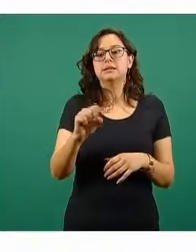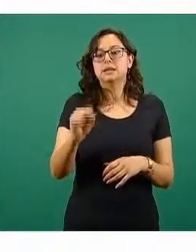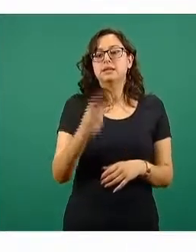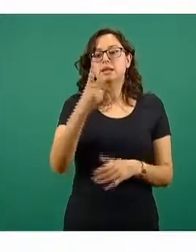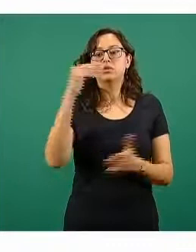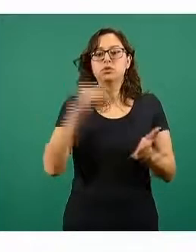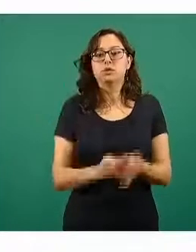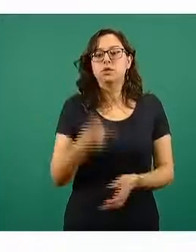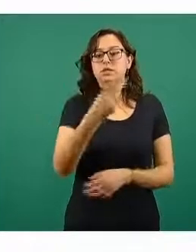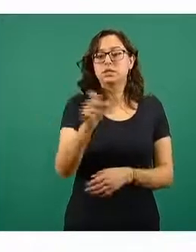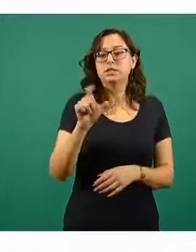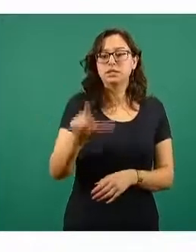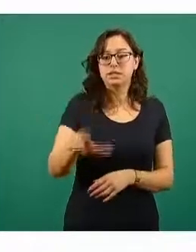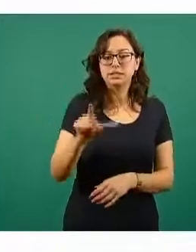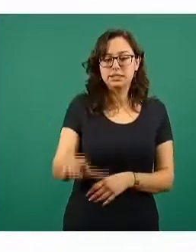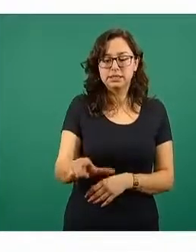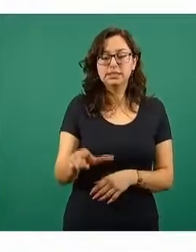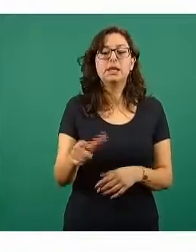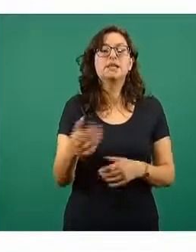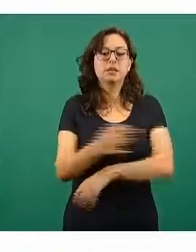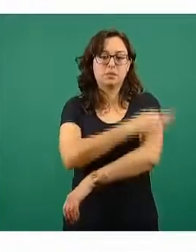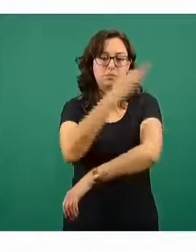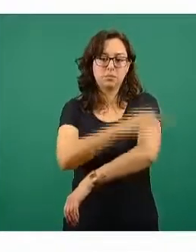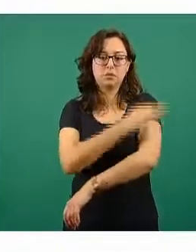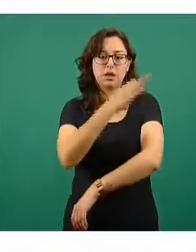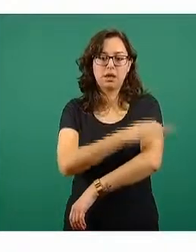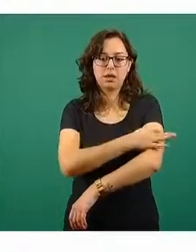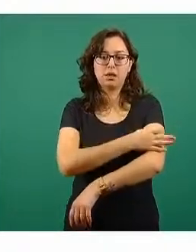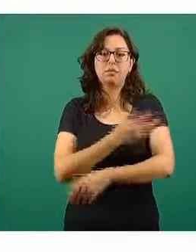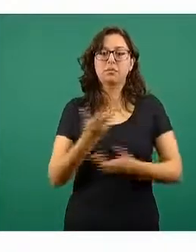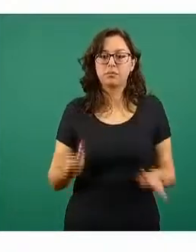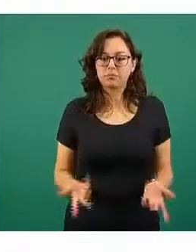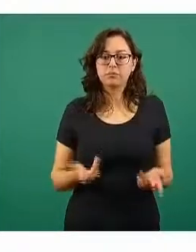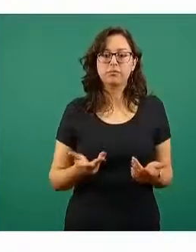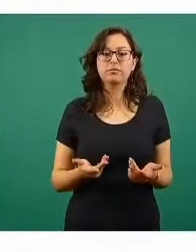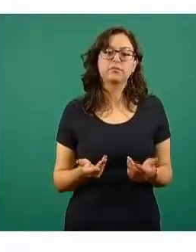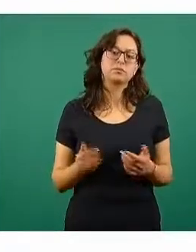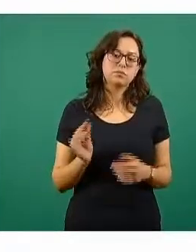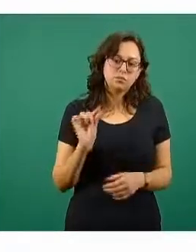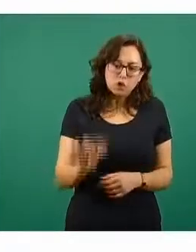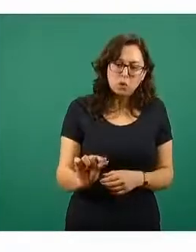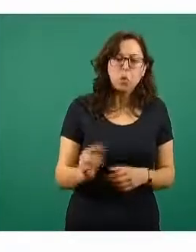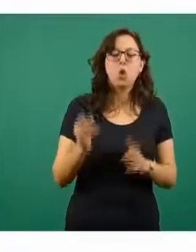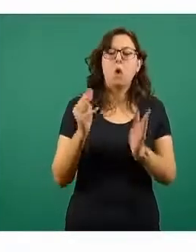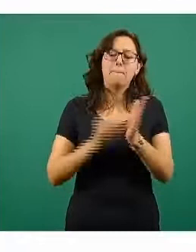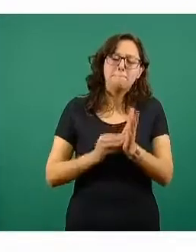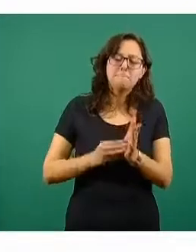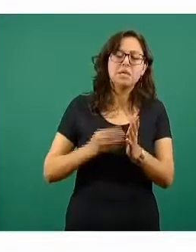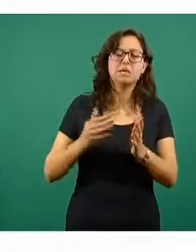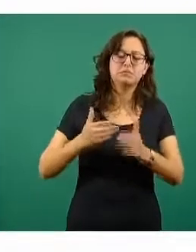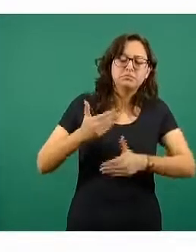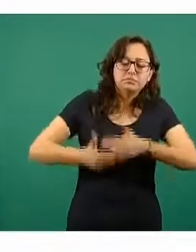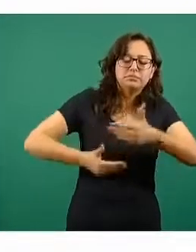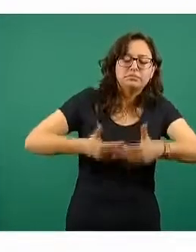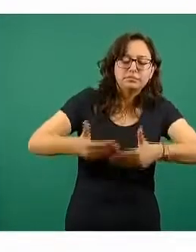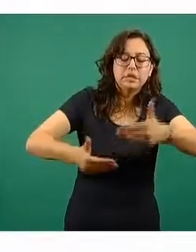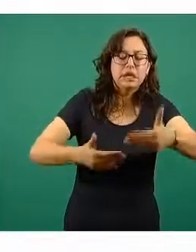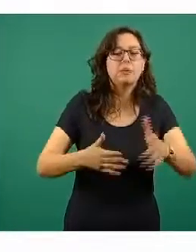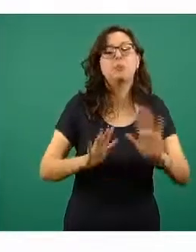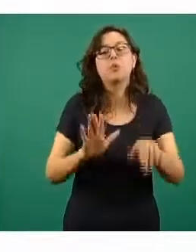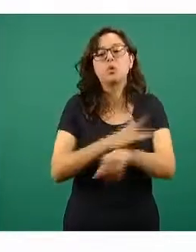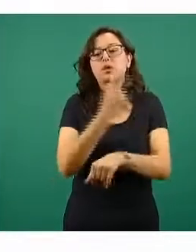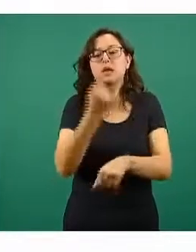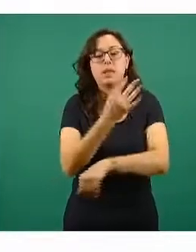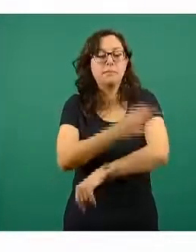662.217, y estamos ya a un ritmo de unos pocos millares de dosis por día, dado que ya resta muy poco para cubrir la